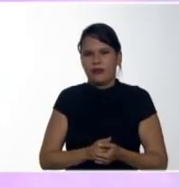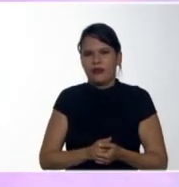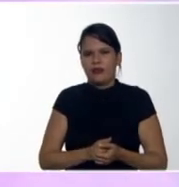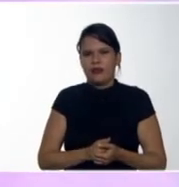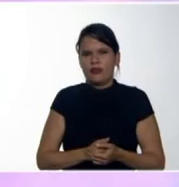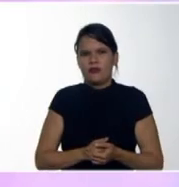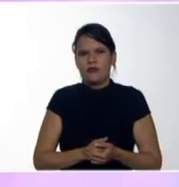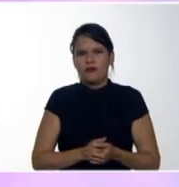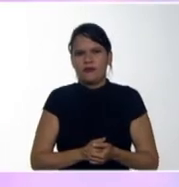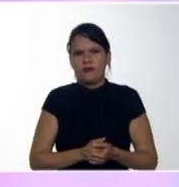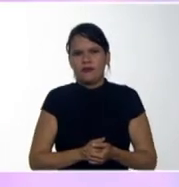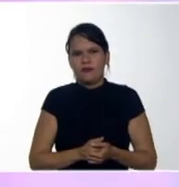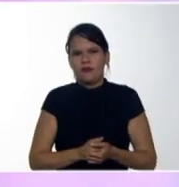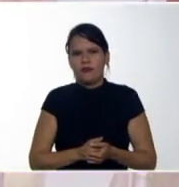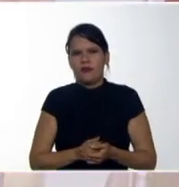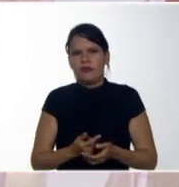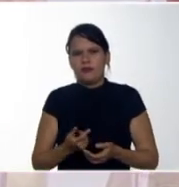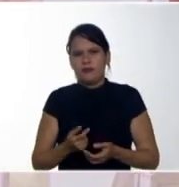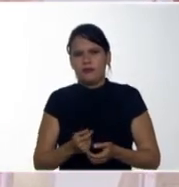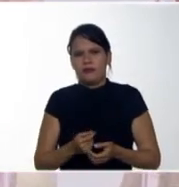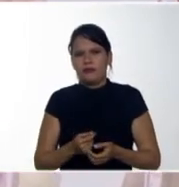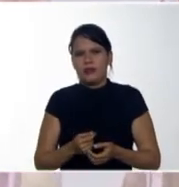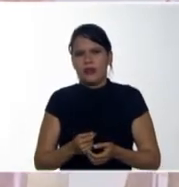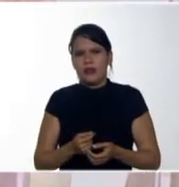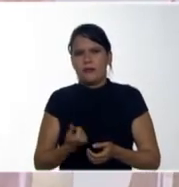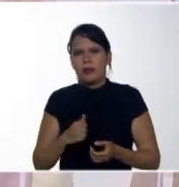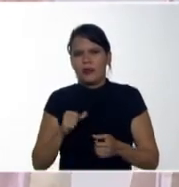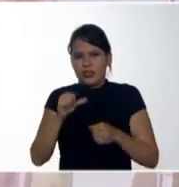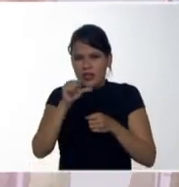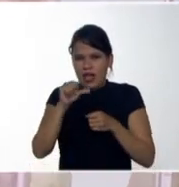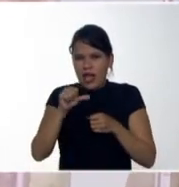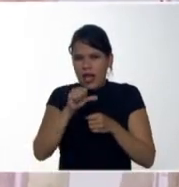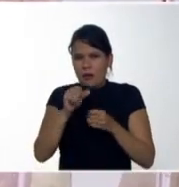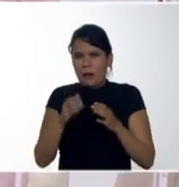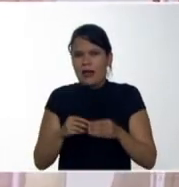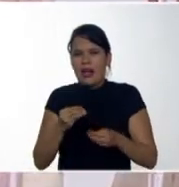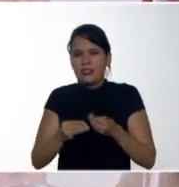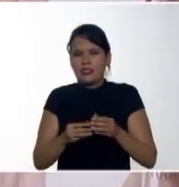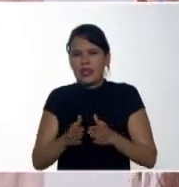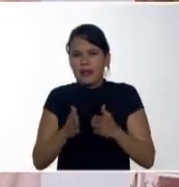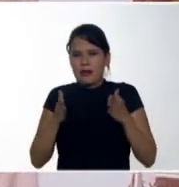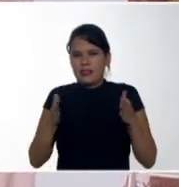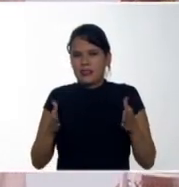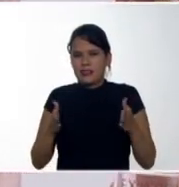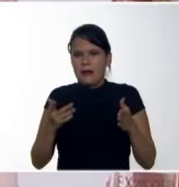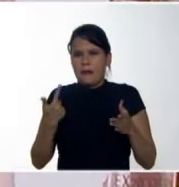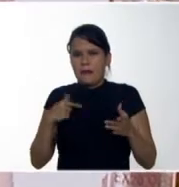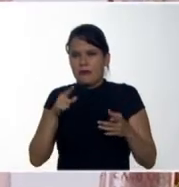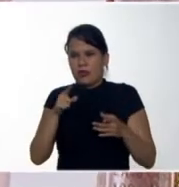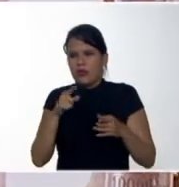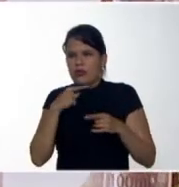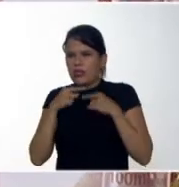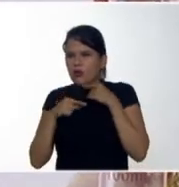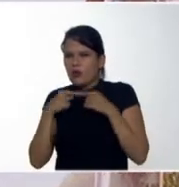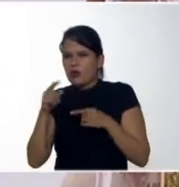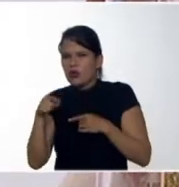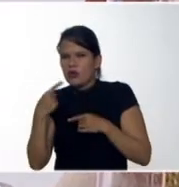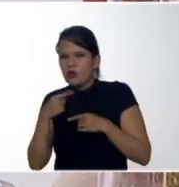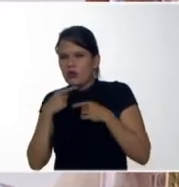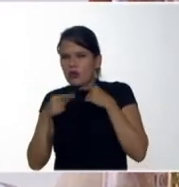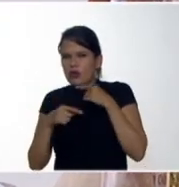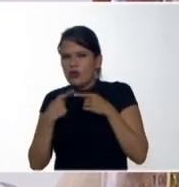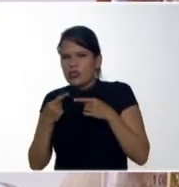la tengo, que es la que obtuve de acá, Ajá. pero le tuve que agregar agua para rendirla. Ok. Ay, pero me quedó de este color. Exacto, ya no es